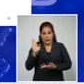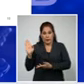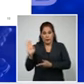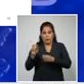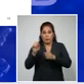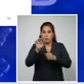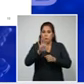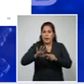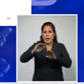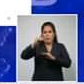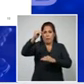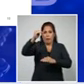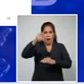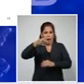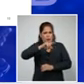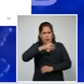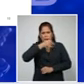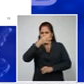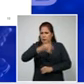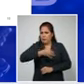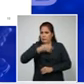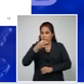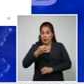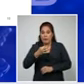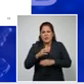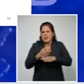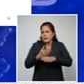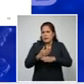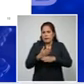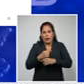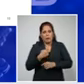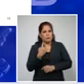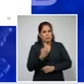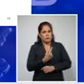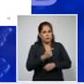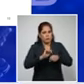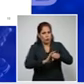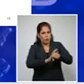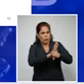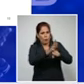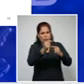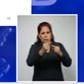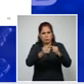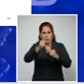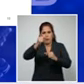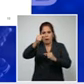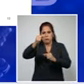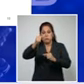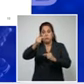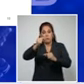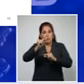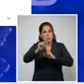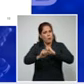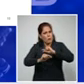ayer, lo que ha significado este incremento de casos que venimos